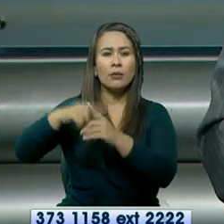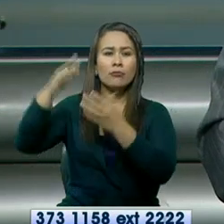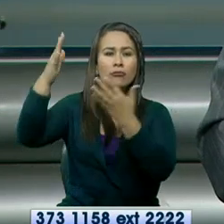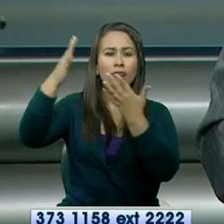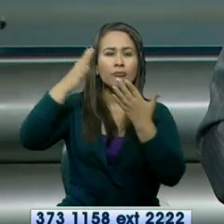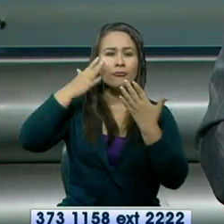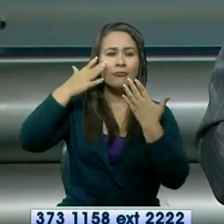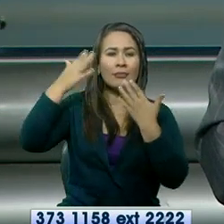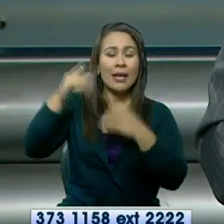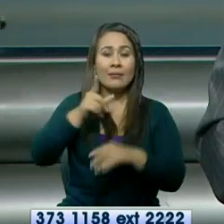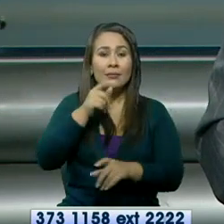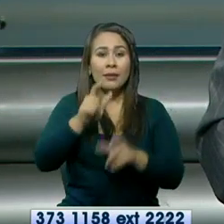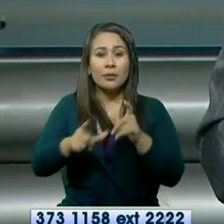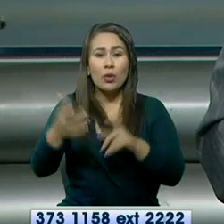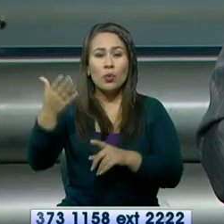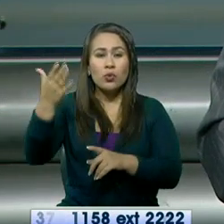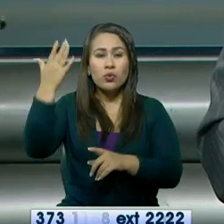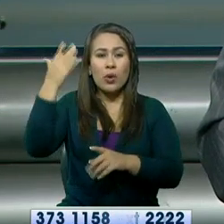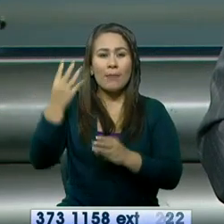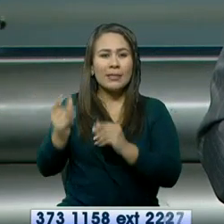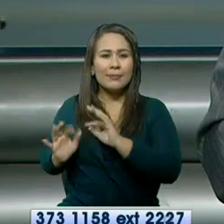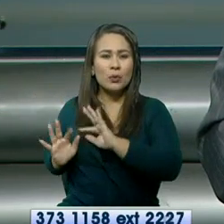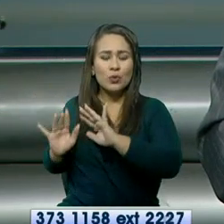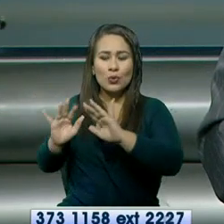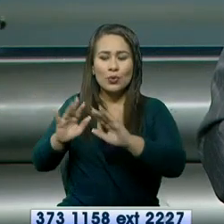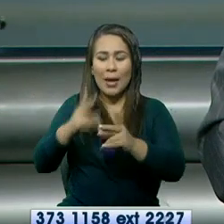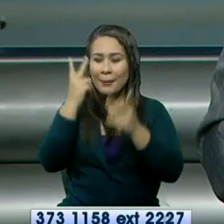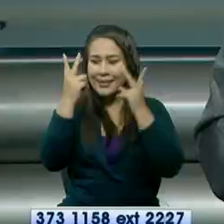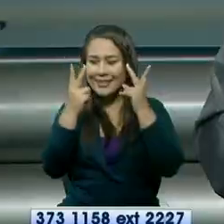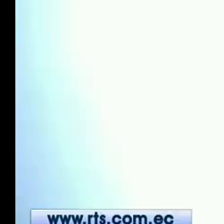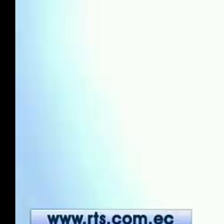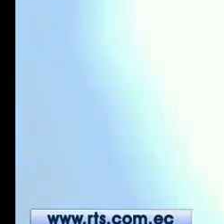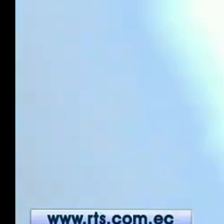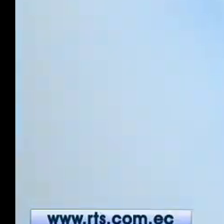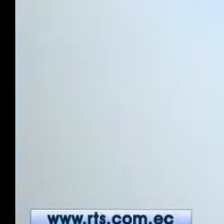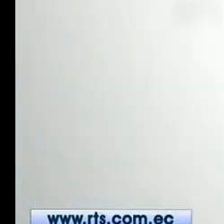tradiciones precolombinas atraen a visitantes nacionales y extranjeros.